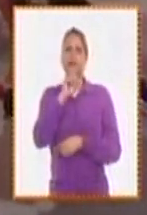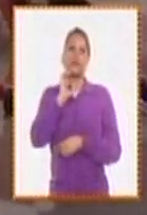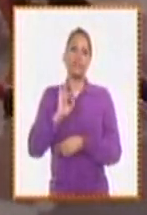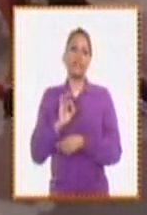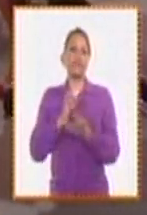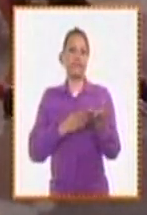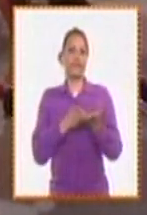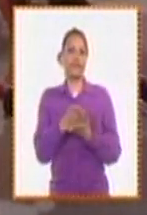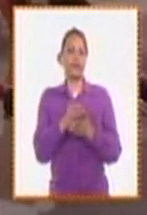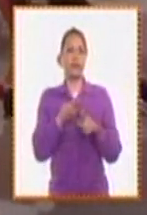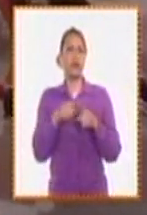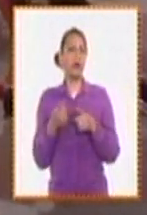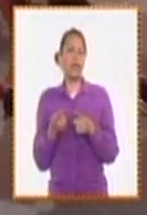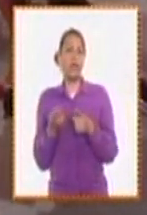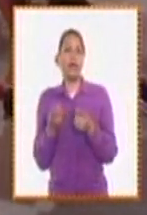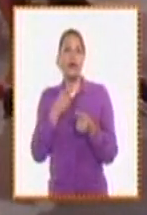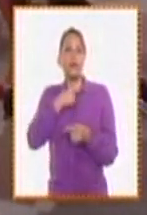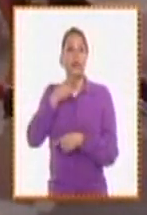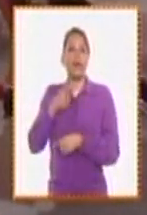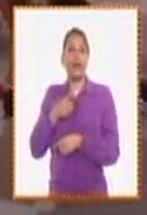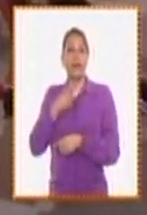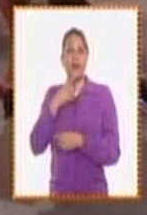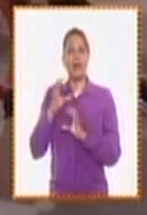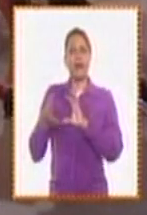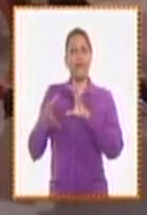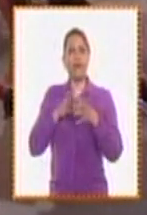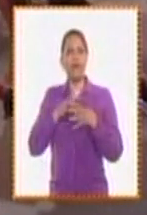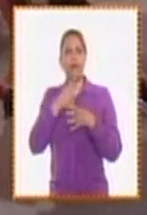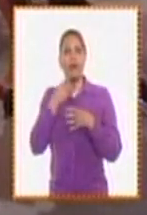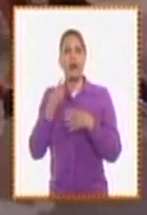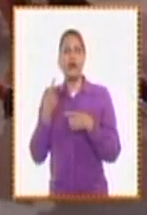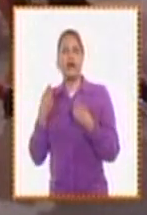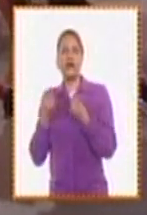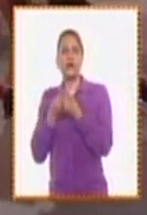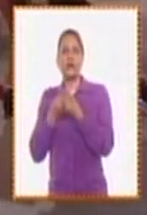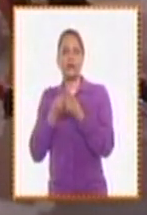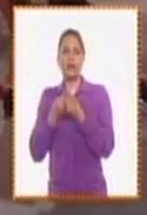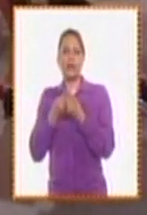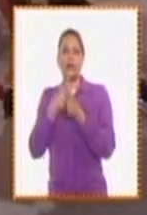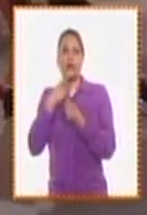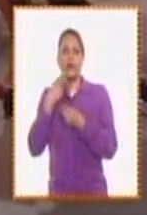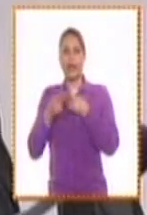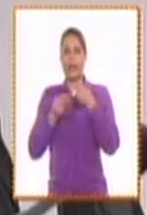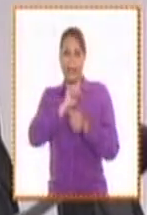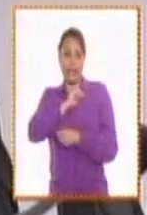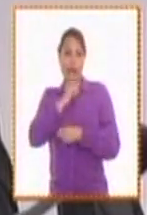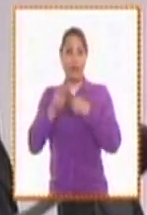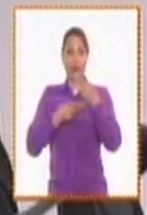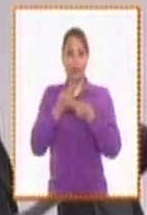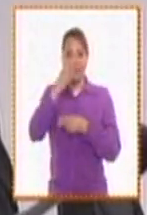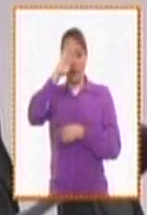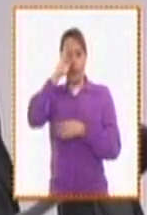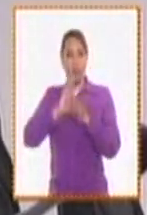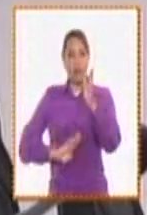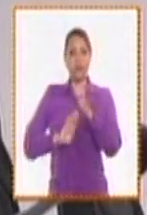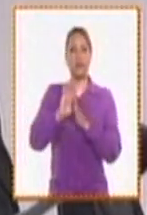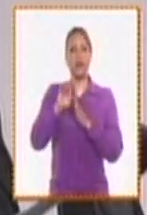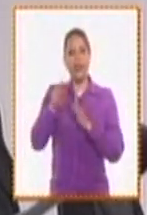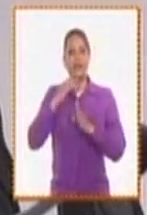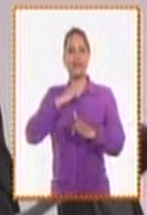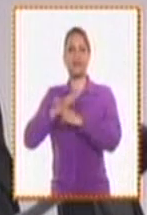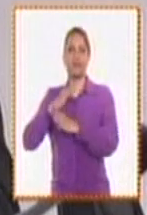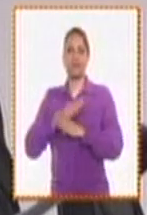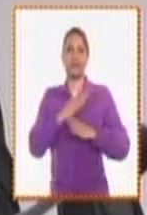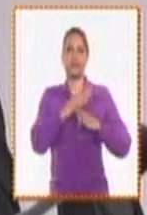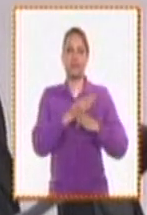droga, porque no tiene nada que ver estas conductas con el país que queremos construir, porque también entorpece la formación integral